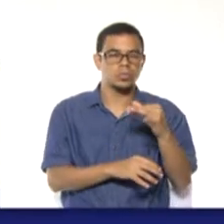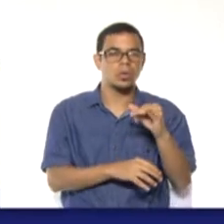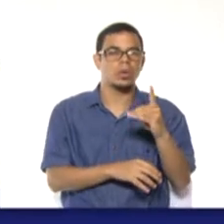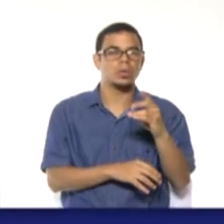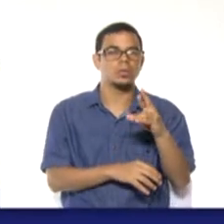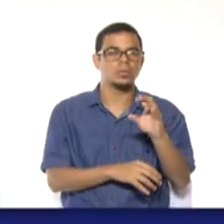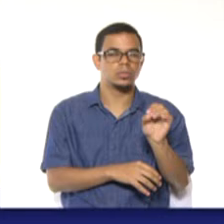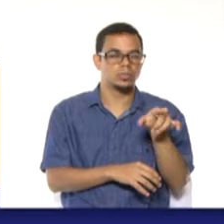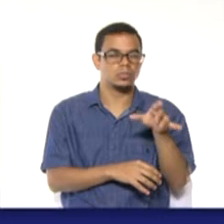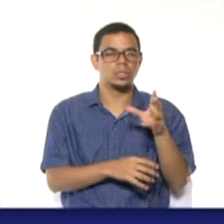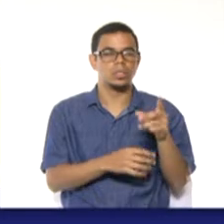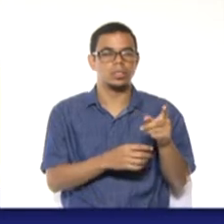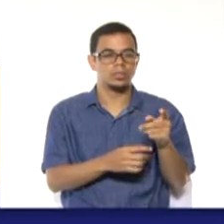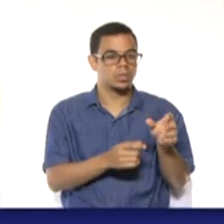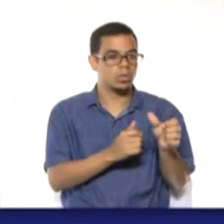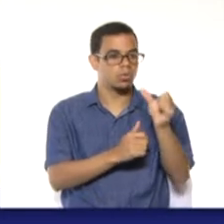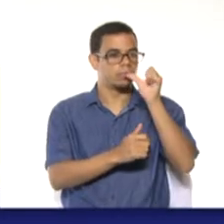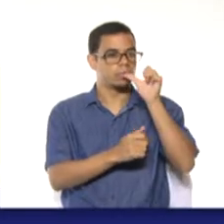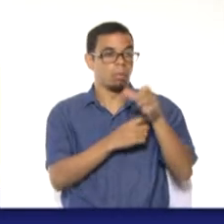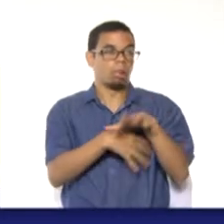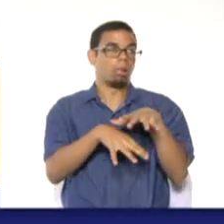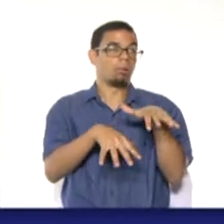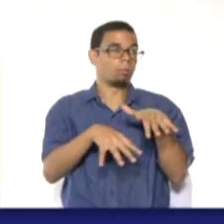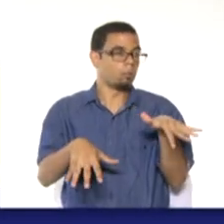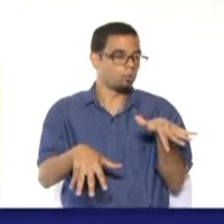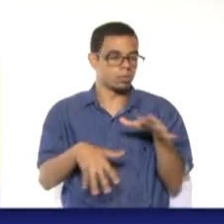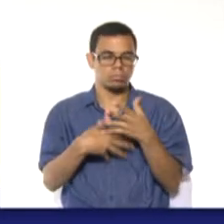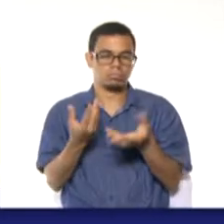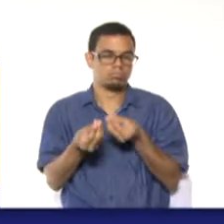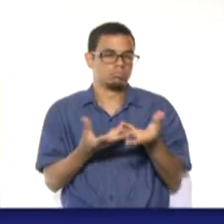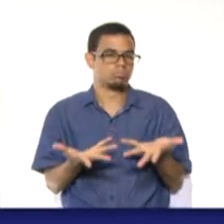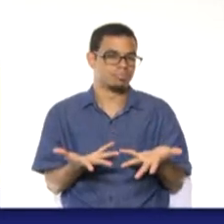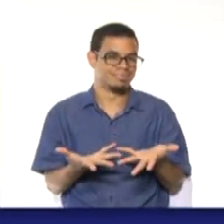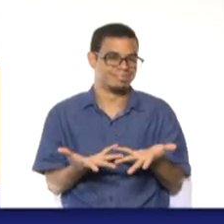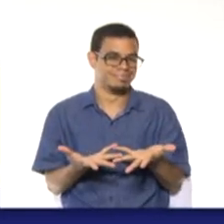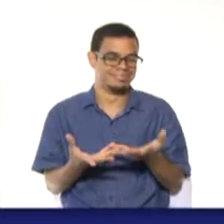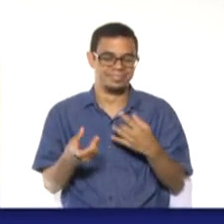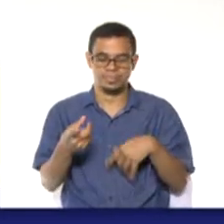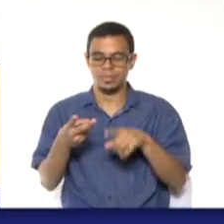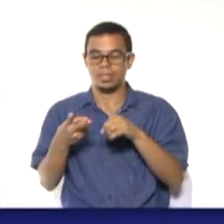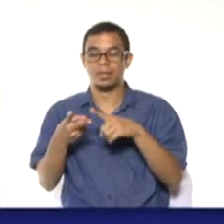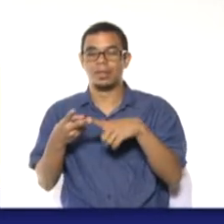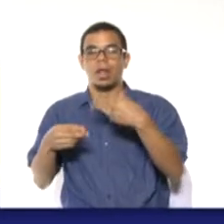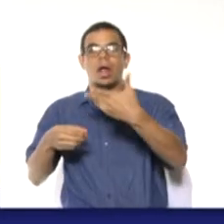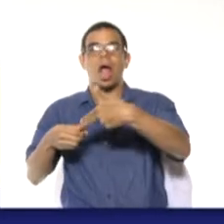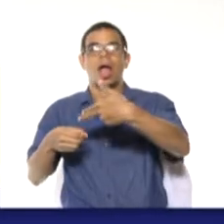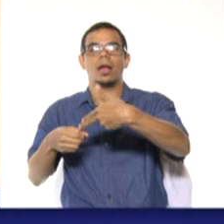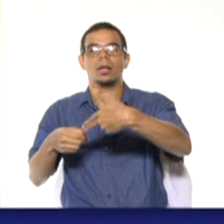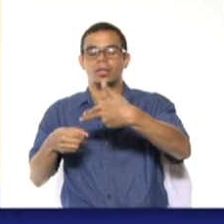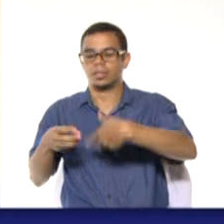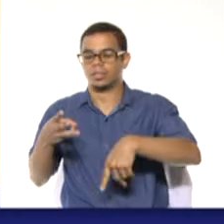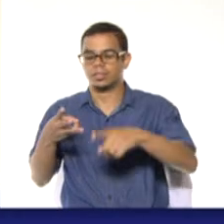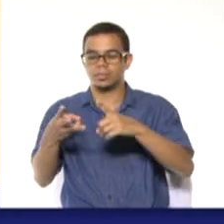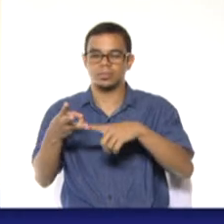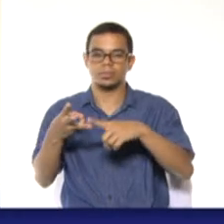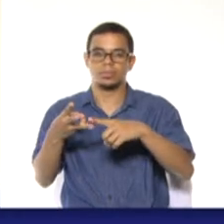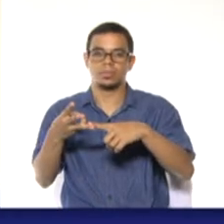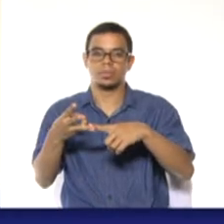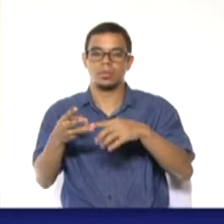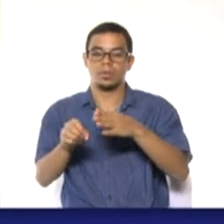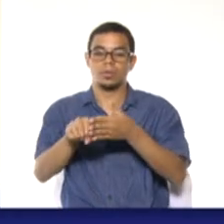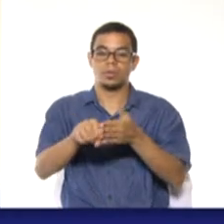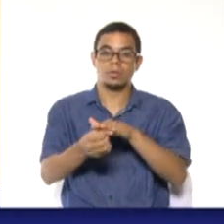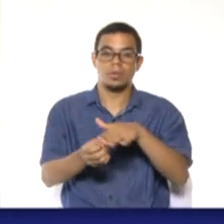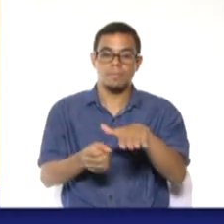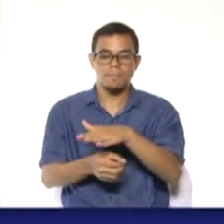¿Veneno tiene hidrocarburos? Sí. La gasolina, lubricantes, queroseno, neumáticos, parafina, en